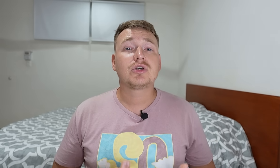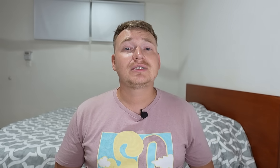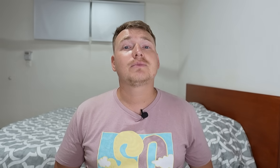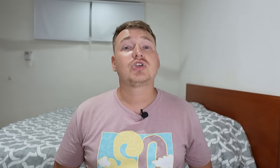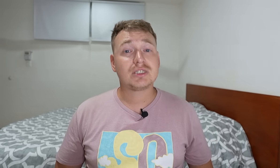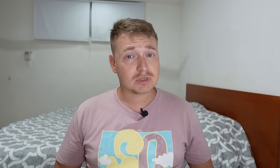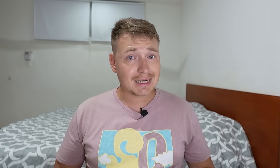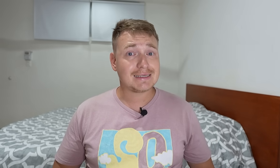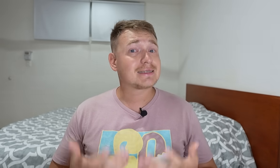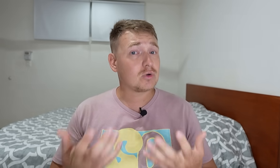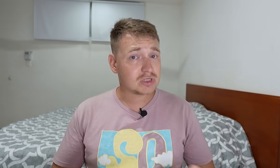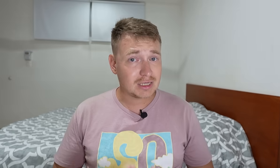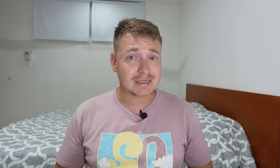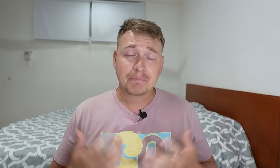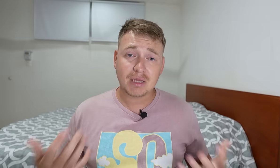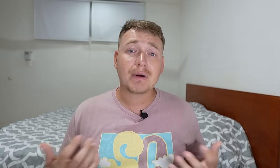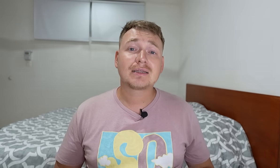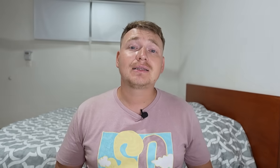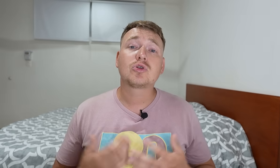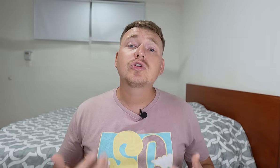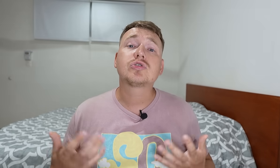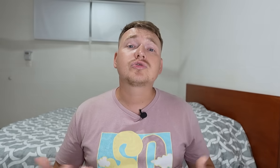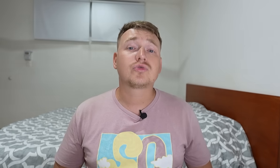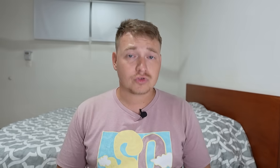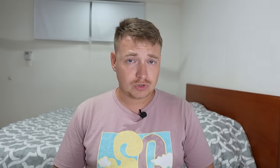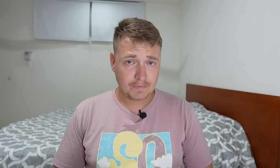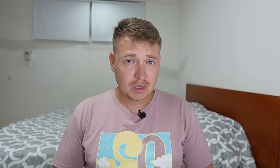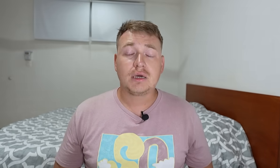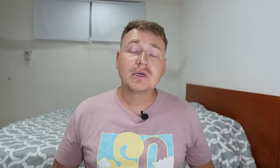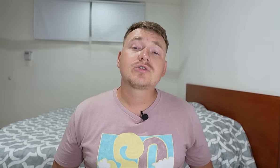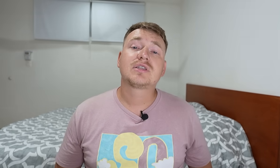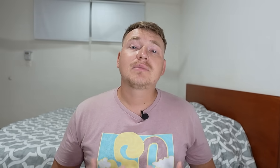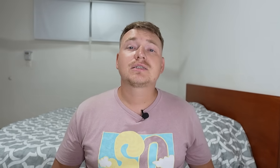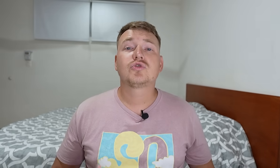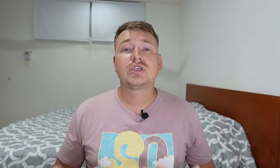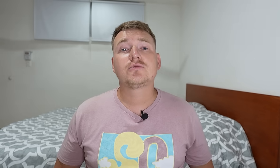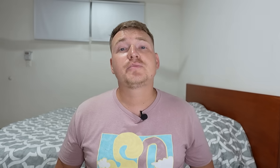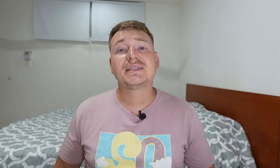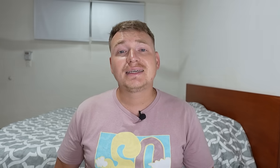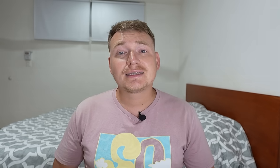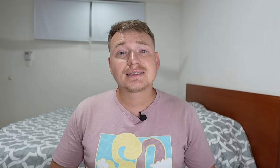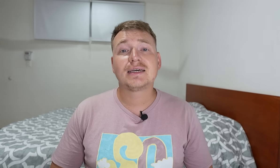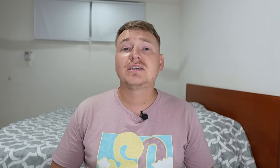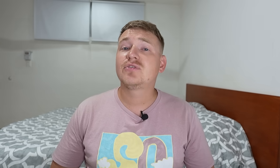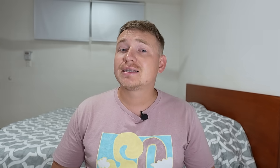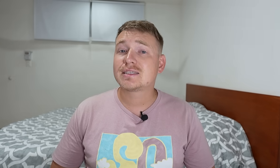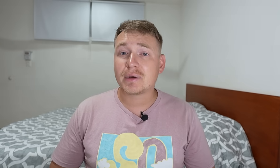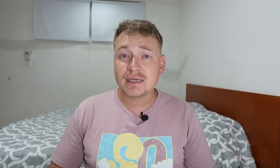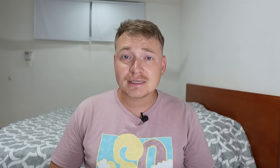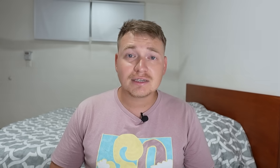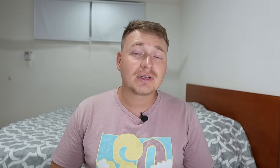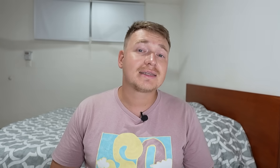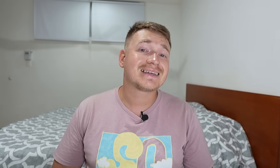yo quiero decir muchísimas gracias a ustedes, de parte de todos los rusos. Y amigos, además, muchísimos presidentes de